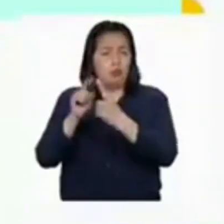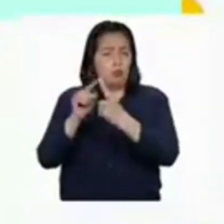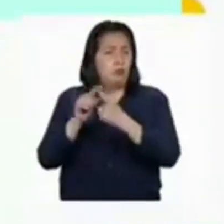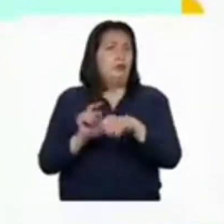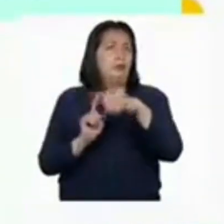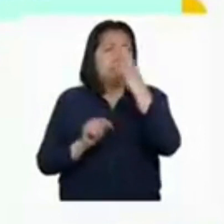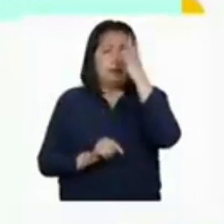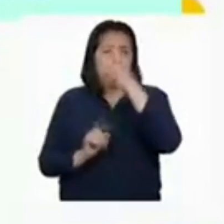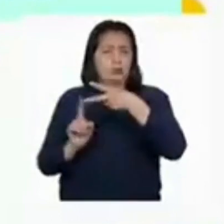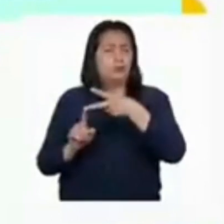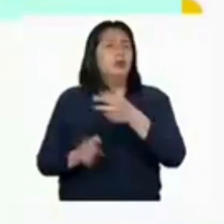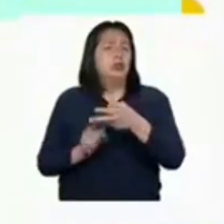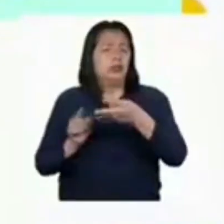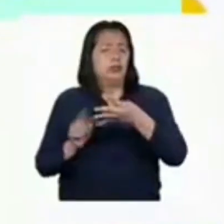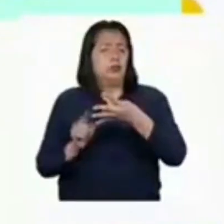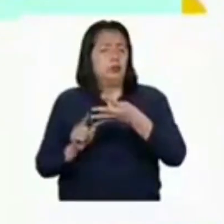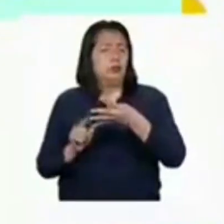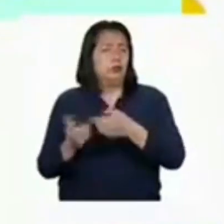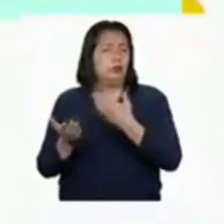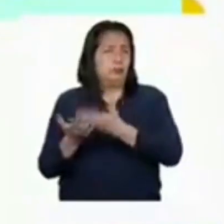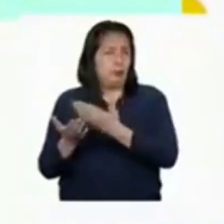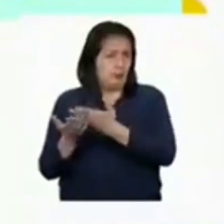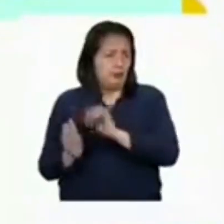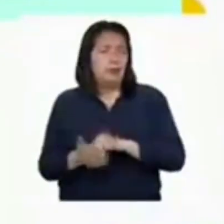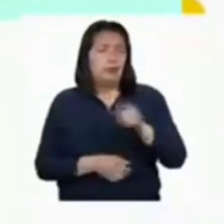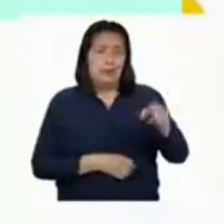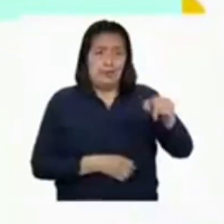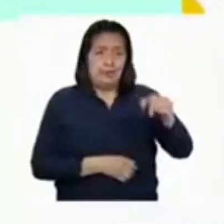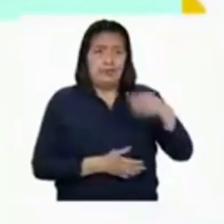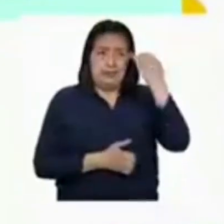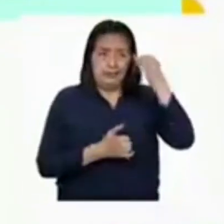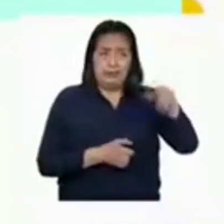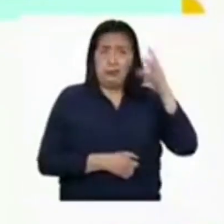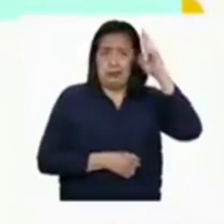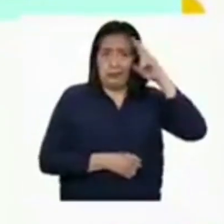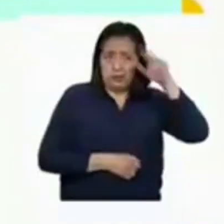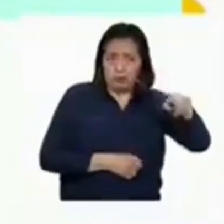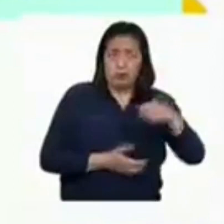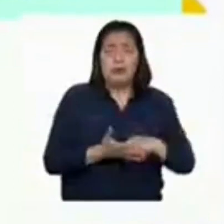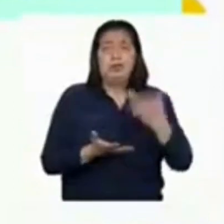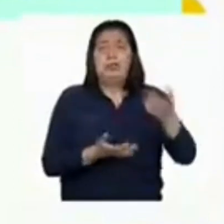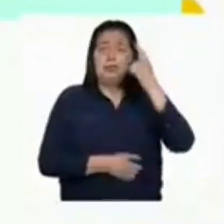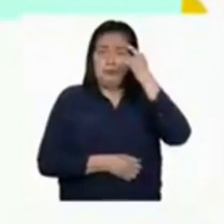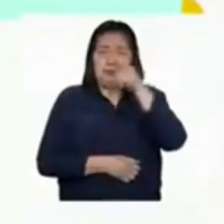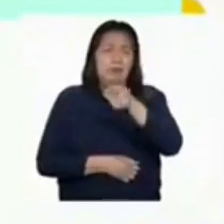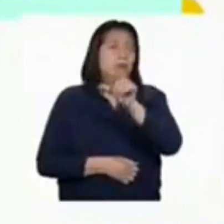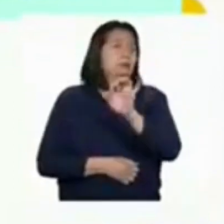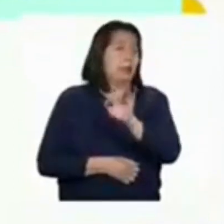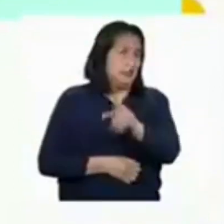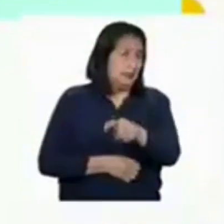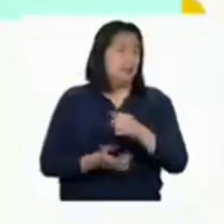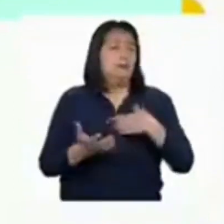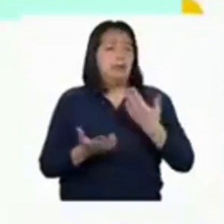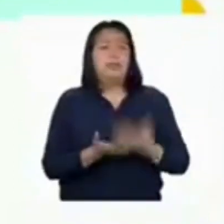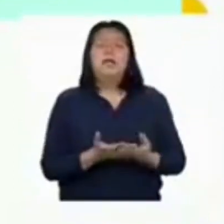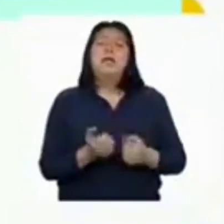una razón y una evidencia. Las ideas acá anotadas son las razones en las que ha pensado Danitza para